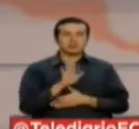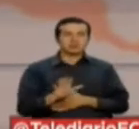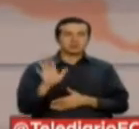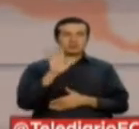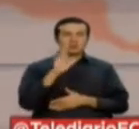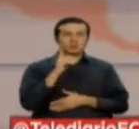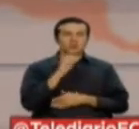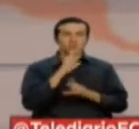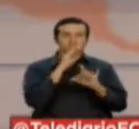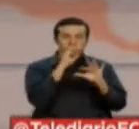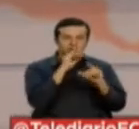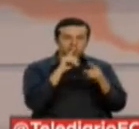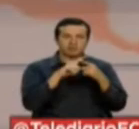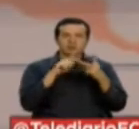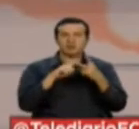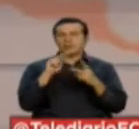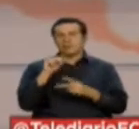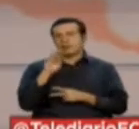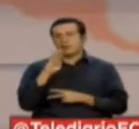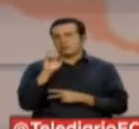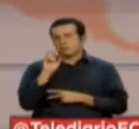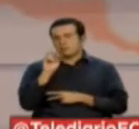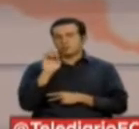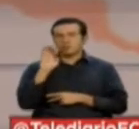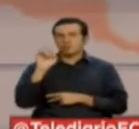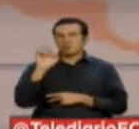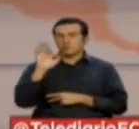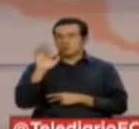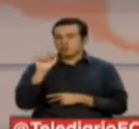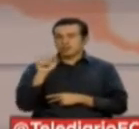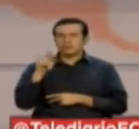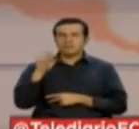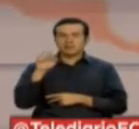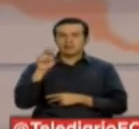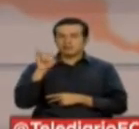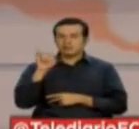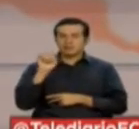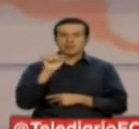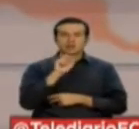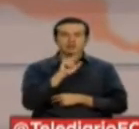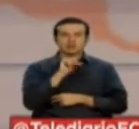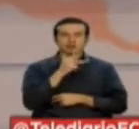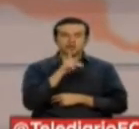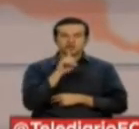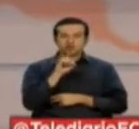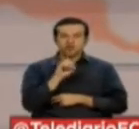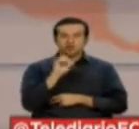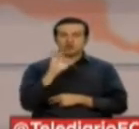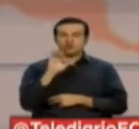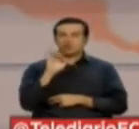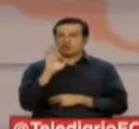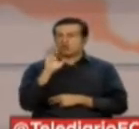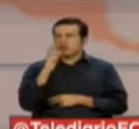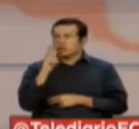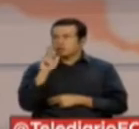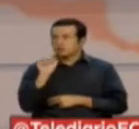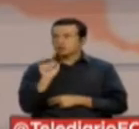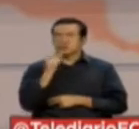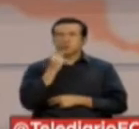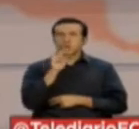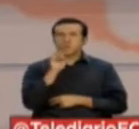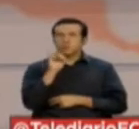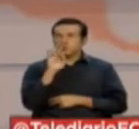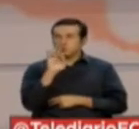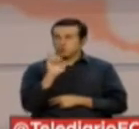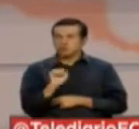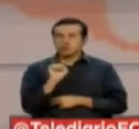en Guaranda, en Nabón, en Colta y Penipe, en Archidona, en Cotacachi, en Guamote, Saraguro,